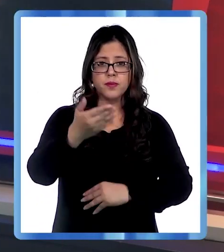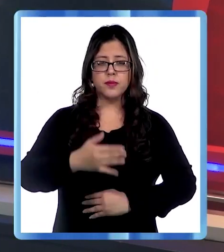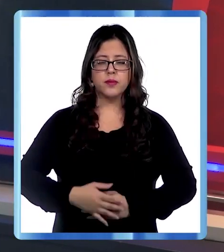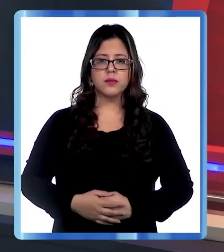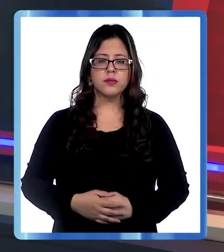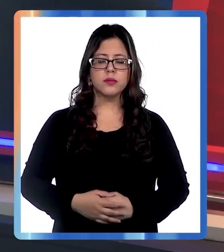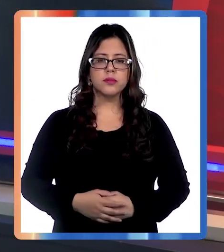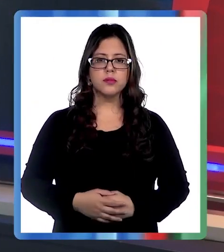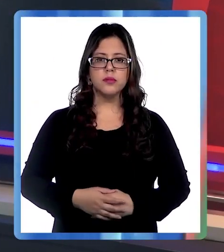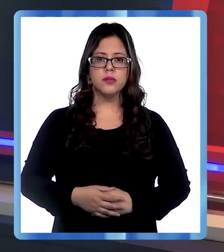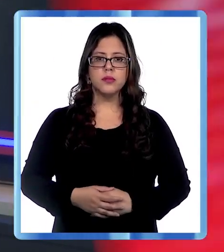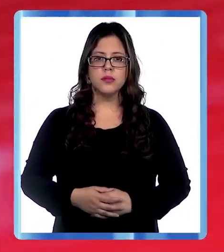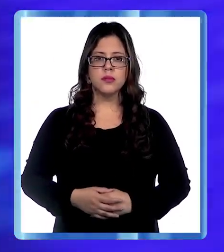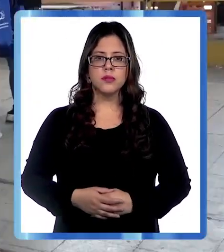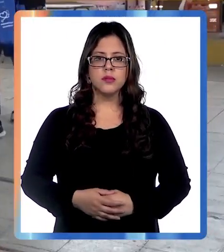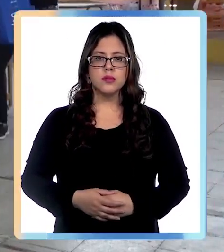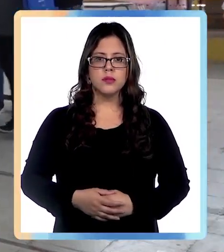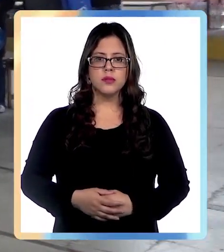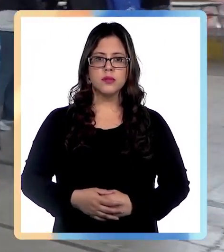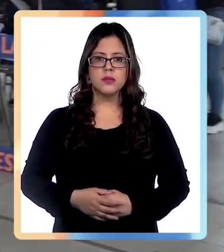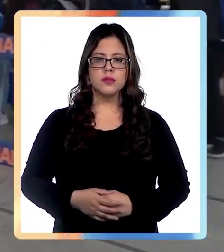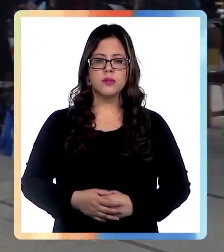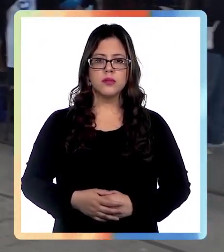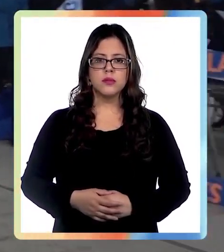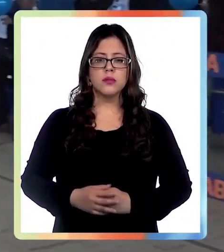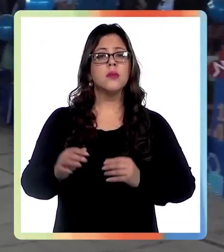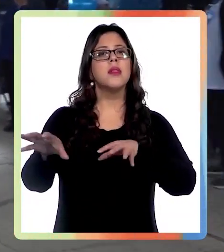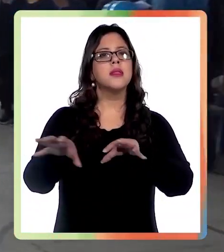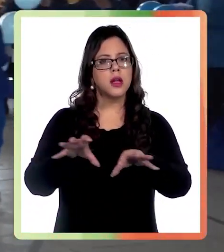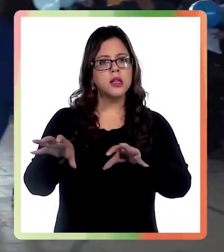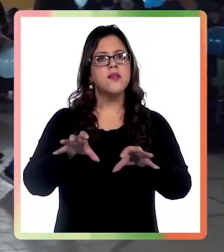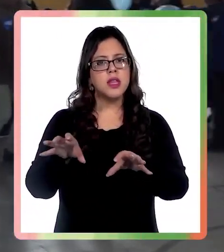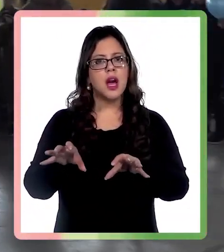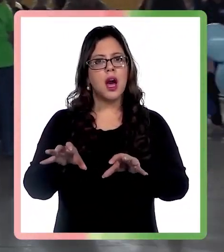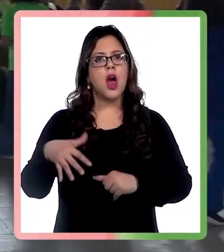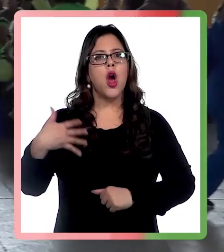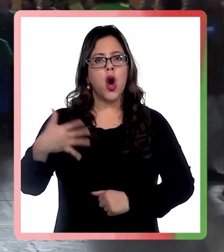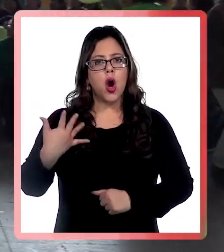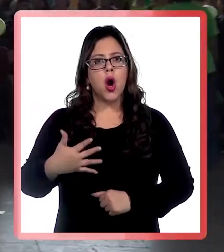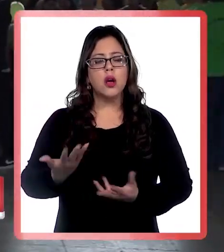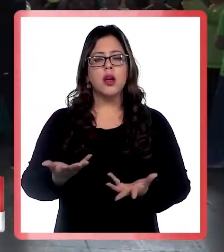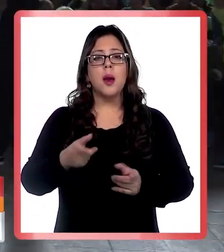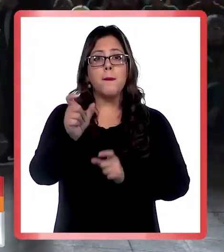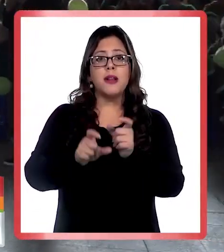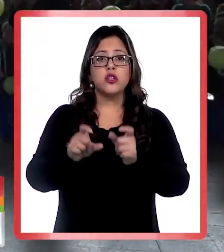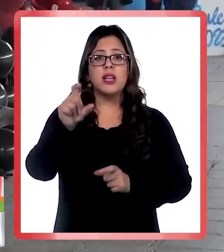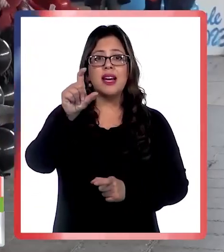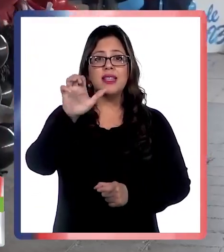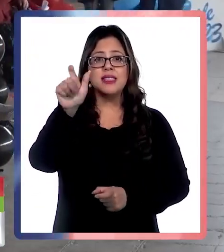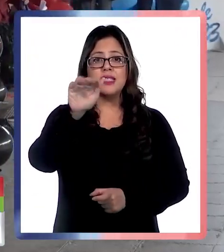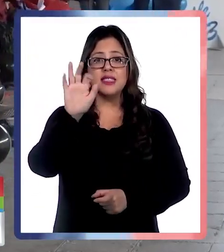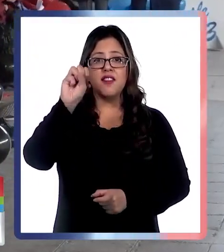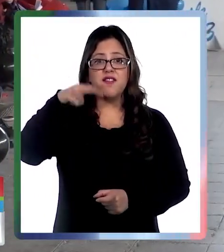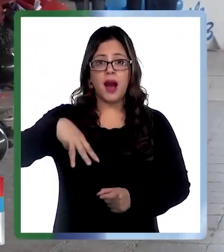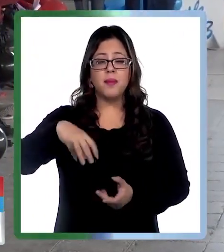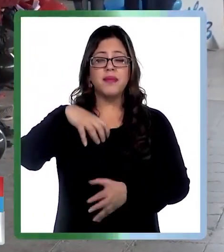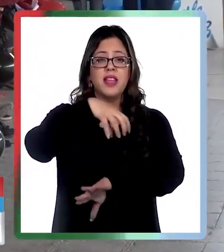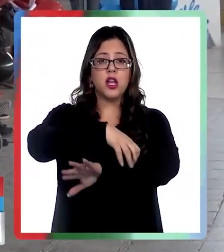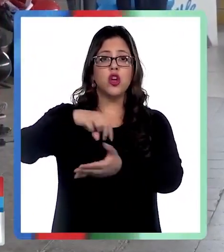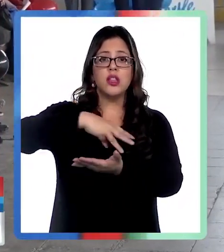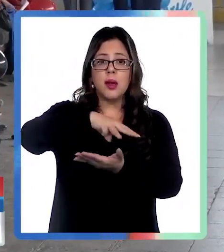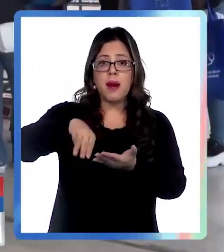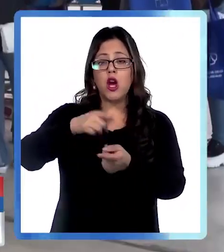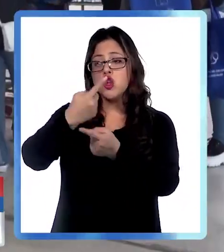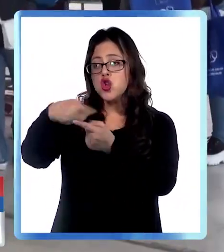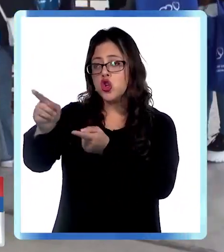a la muerte contivisión con la nota fue una singular actividad usuarios del centro de salud familiar